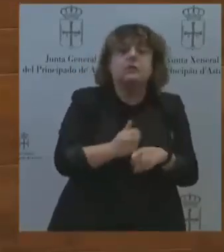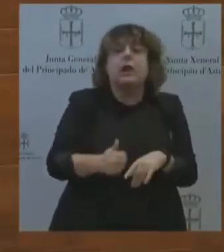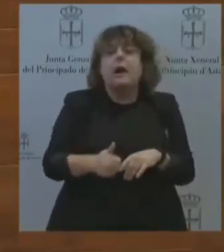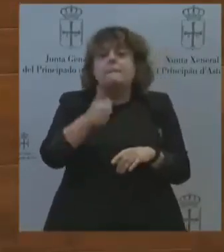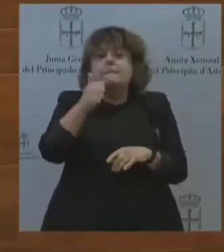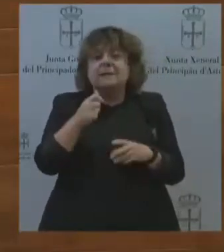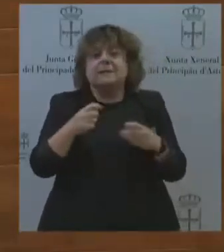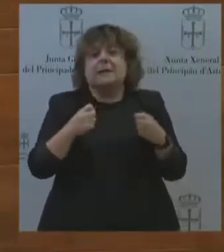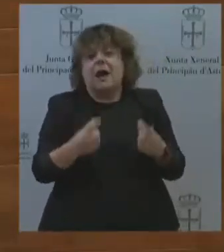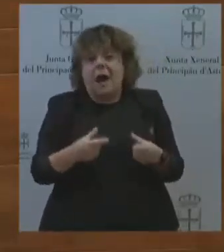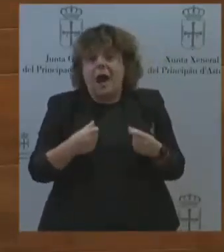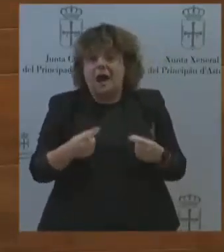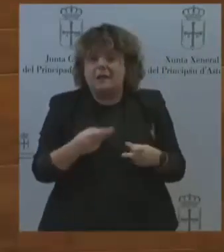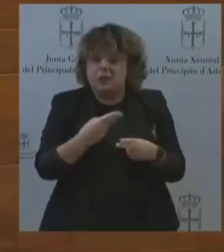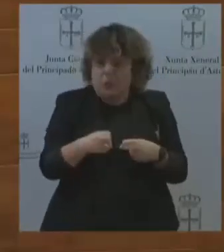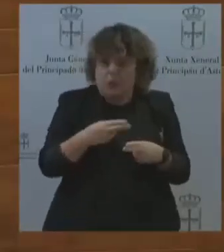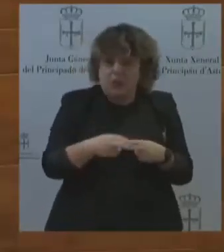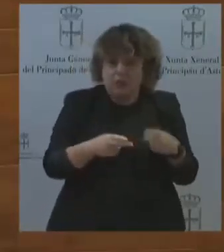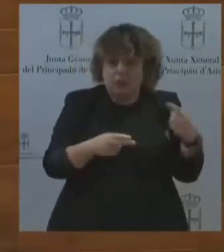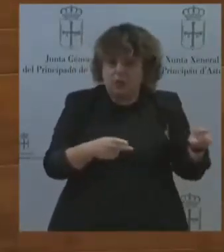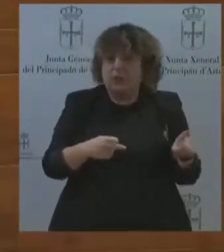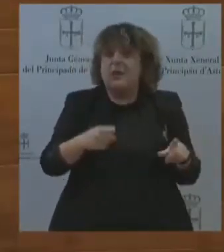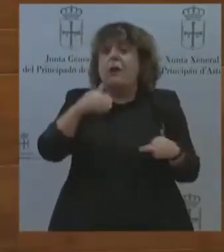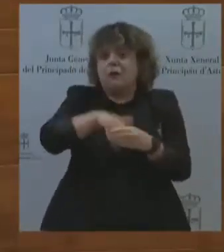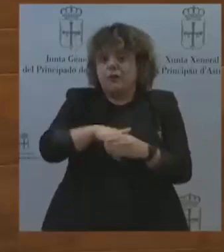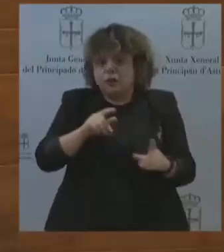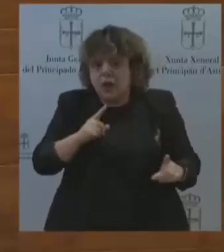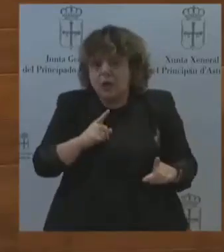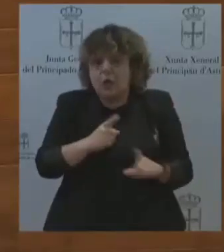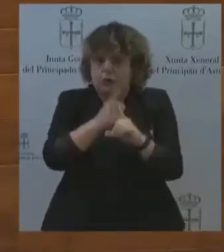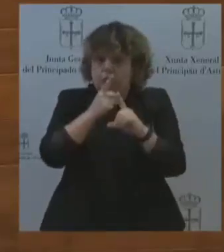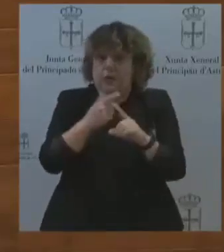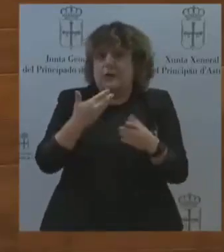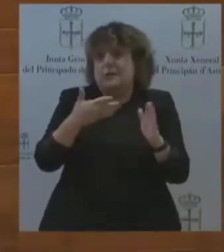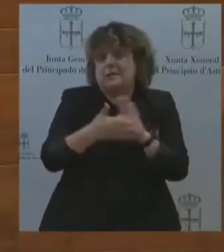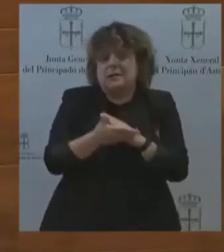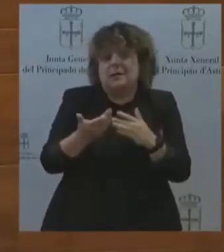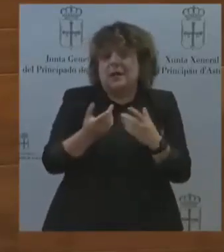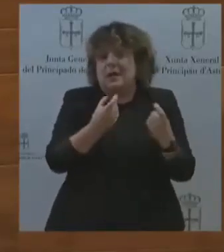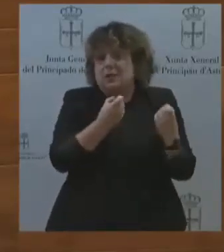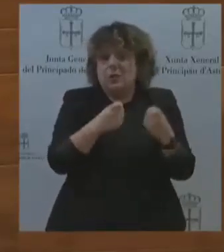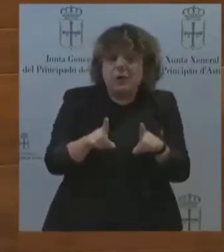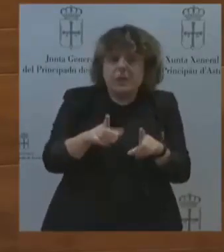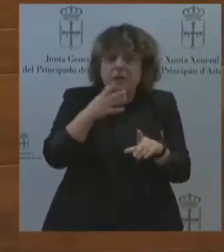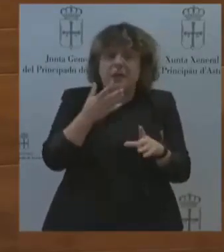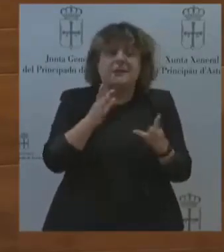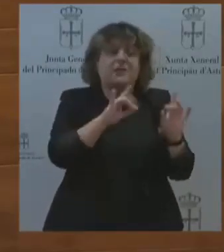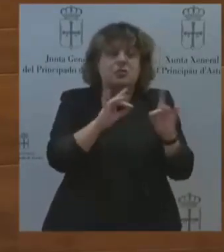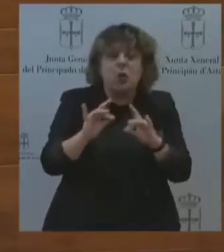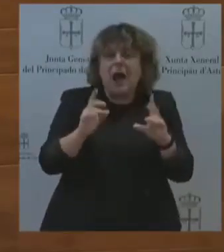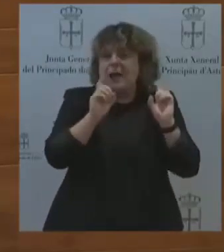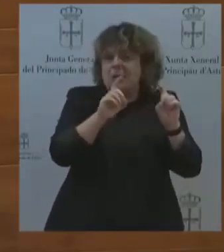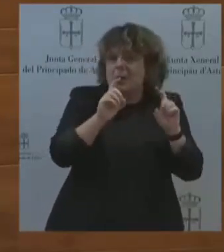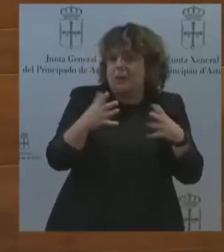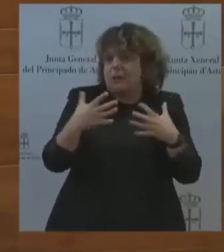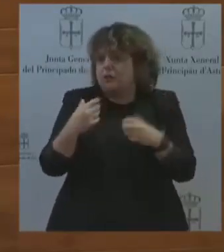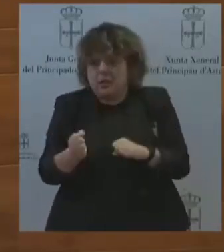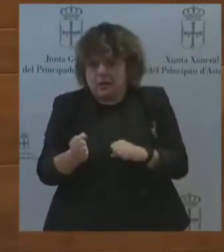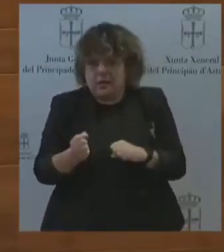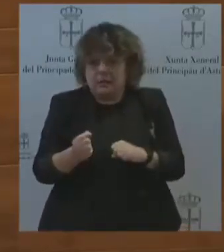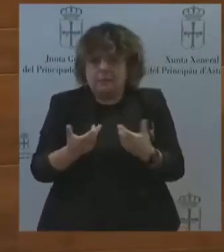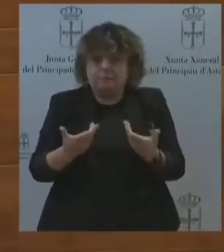el gasto de la Administración sin la necesidad de tocar ni la educación ni la sanidad. Así que díganos, por favor, si alguna de estas